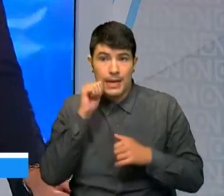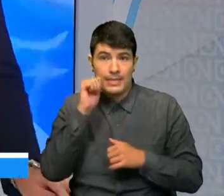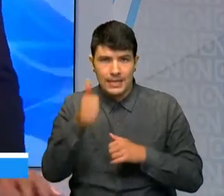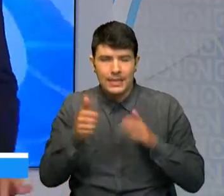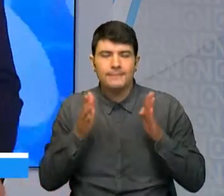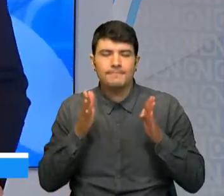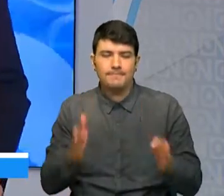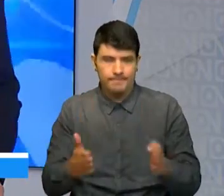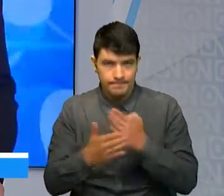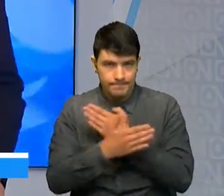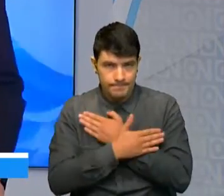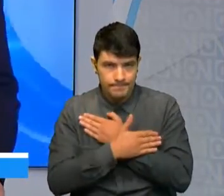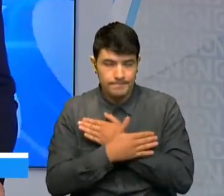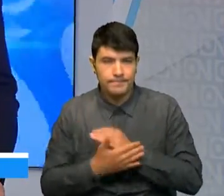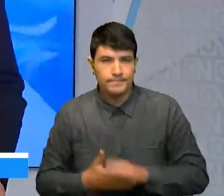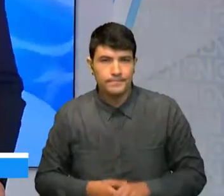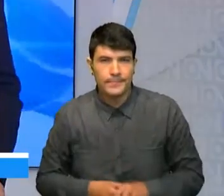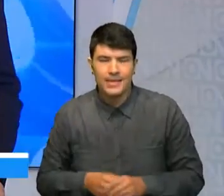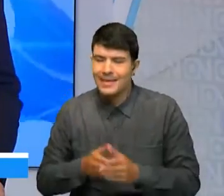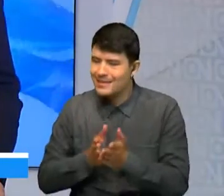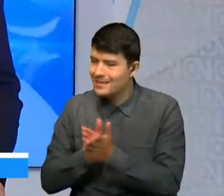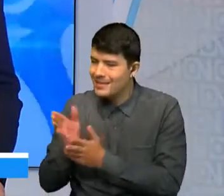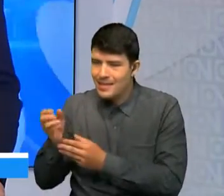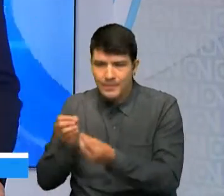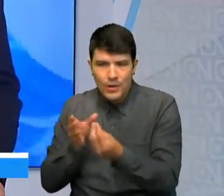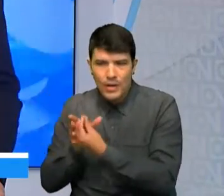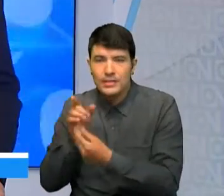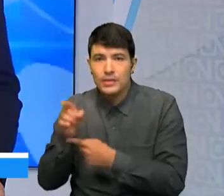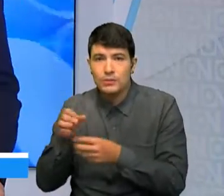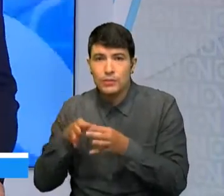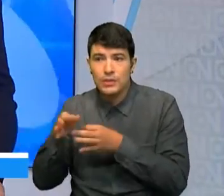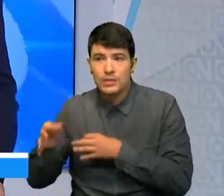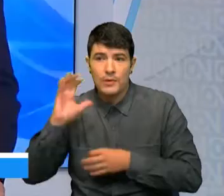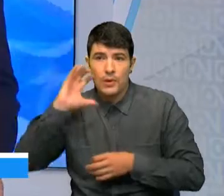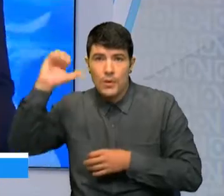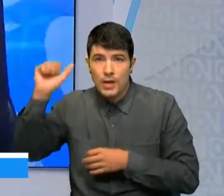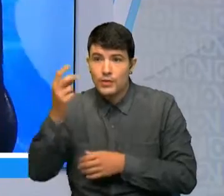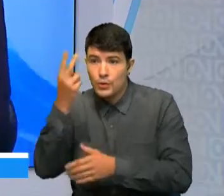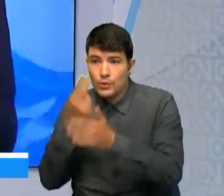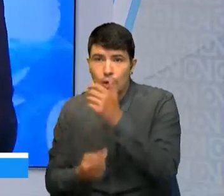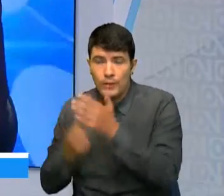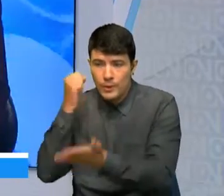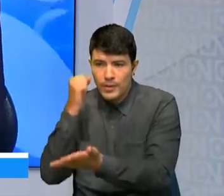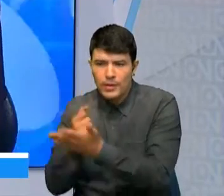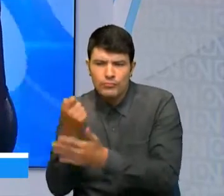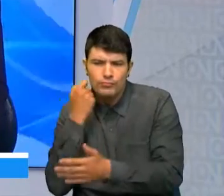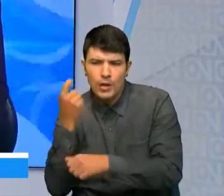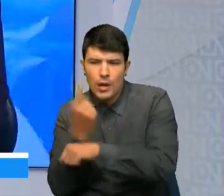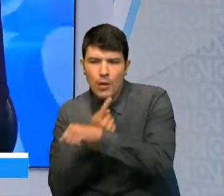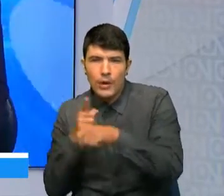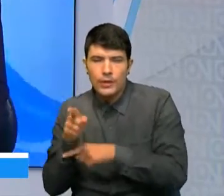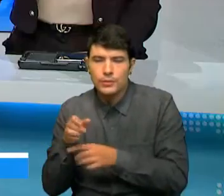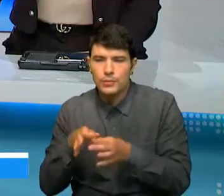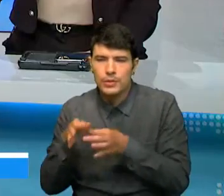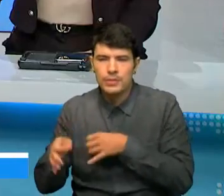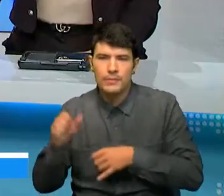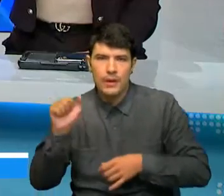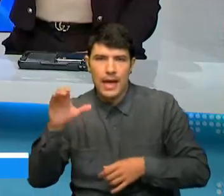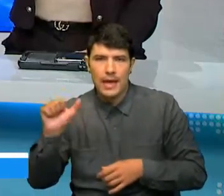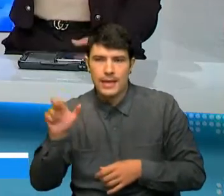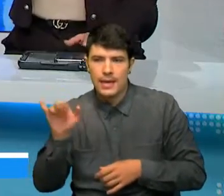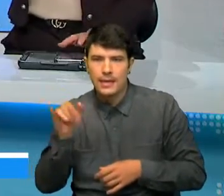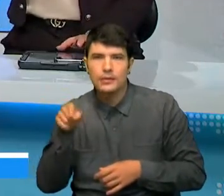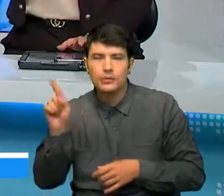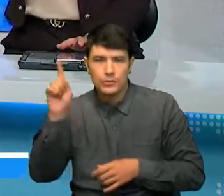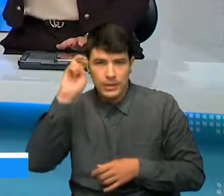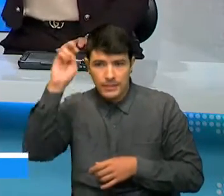Y en otras noticias sigue la violencia en la provincia de Ocaña. Un doble homicidio se registró durante las últimas horas en el municipio de Acarí, en norte de Santander. Dos